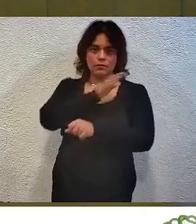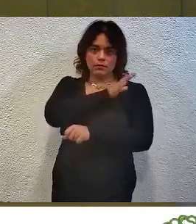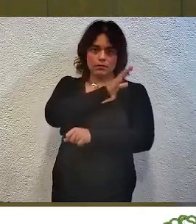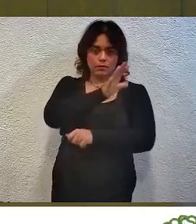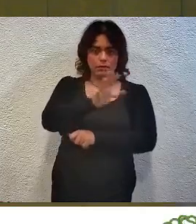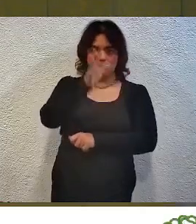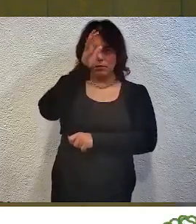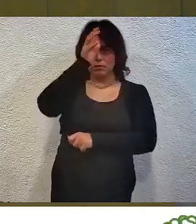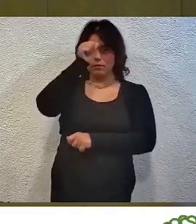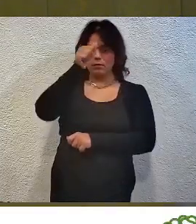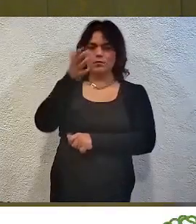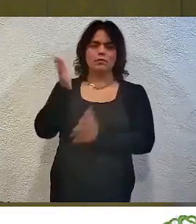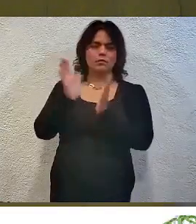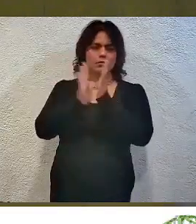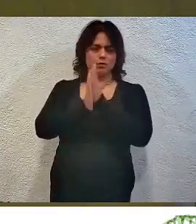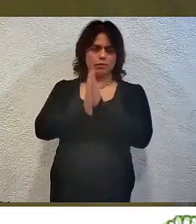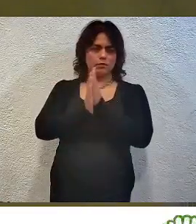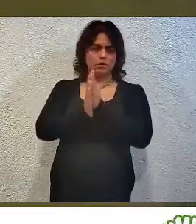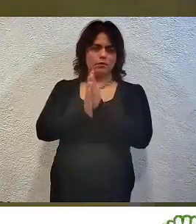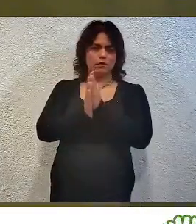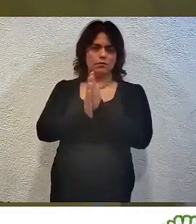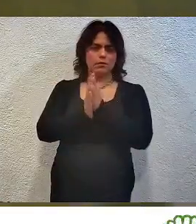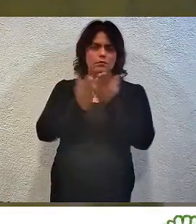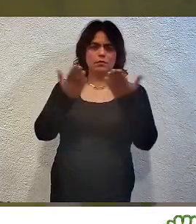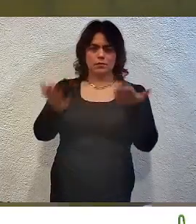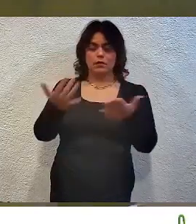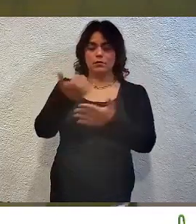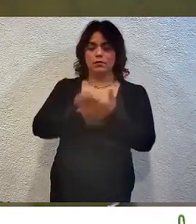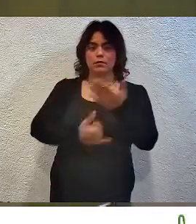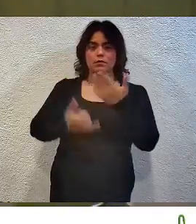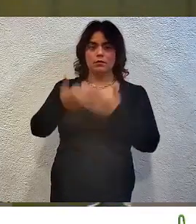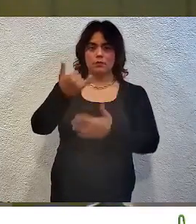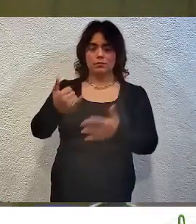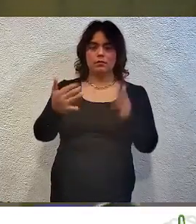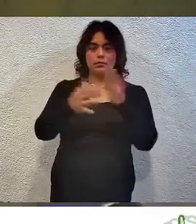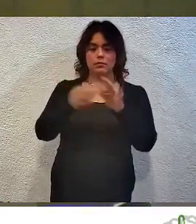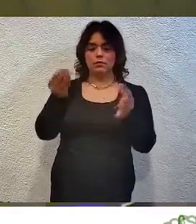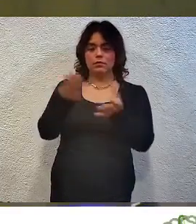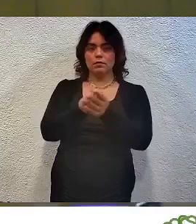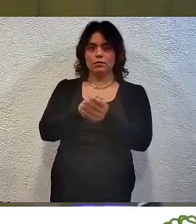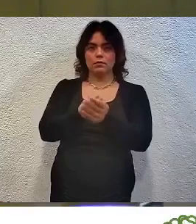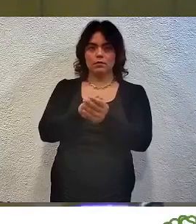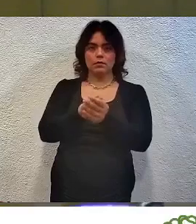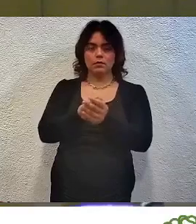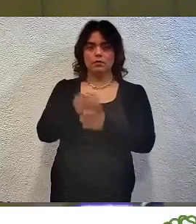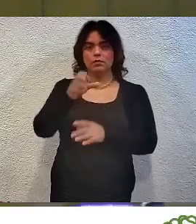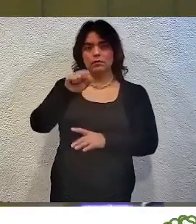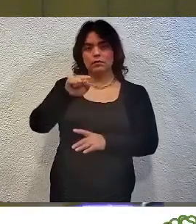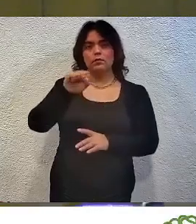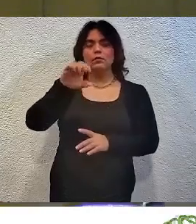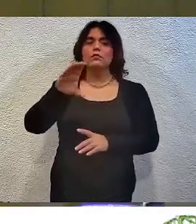Acuerdos su apoyo para dar cuenta del proyecto relativo al expediente